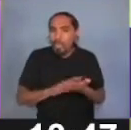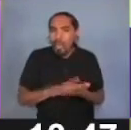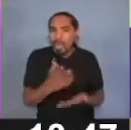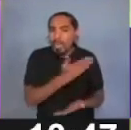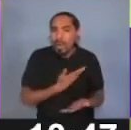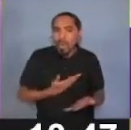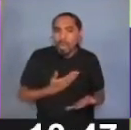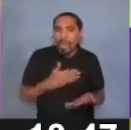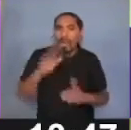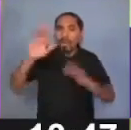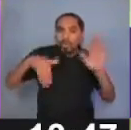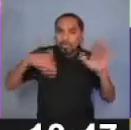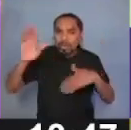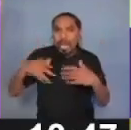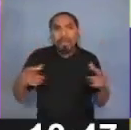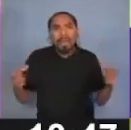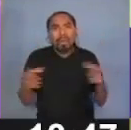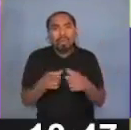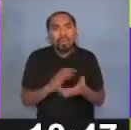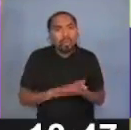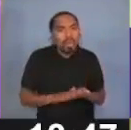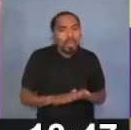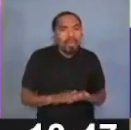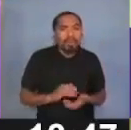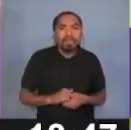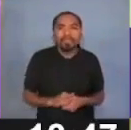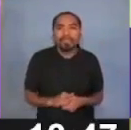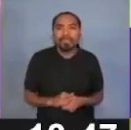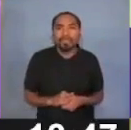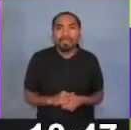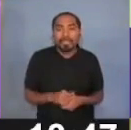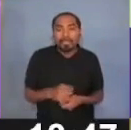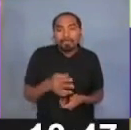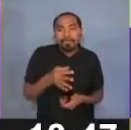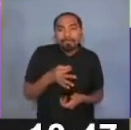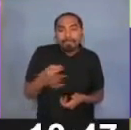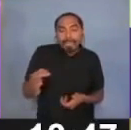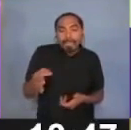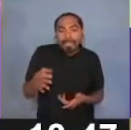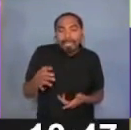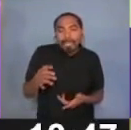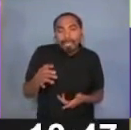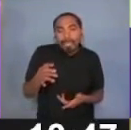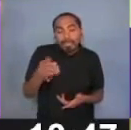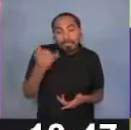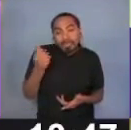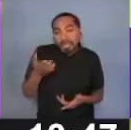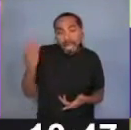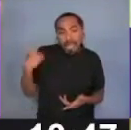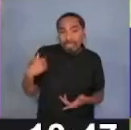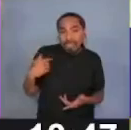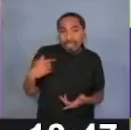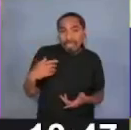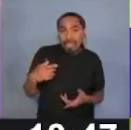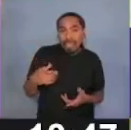paritaria? Bueno, no, en realidad está prevista ya la reunión. Cuando hicimos la última reunión paritaria ya